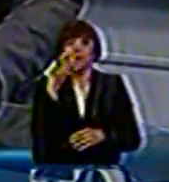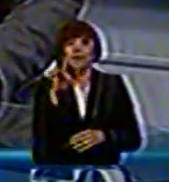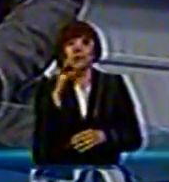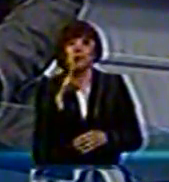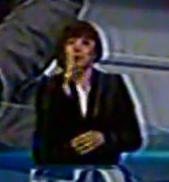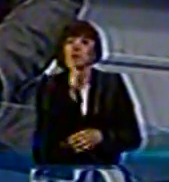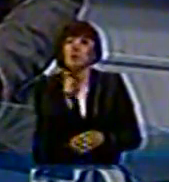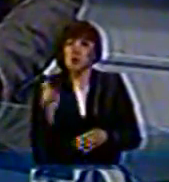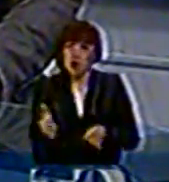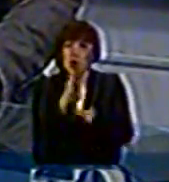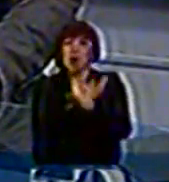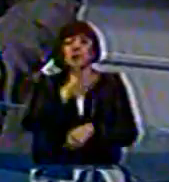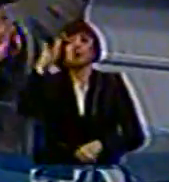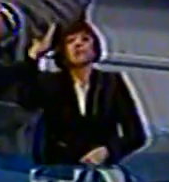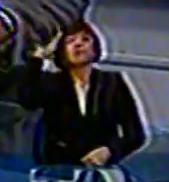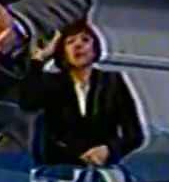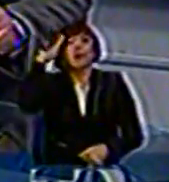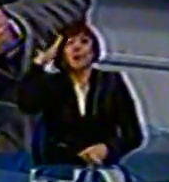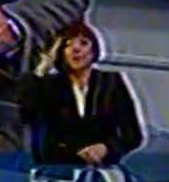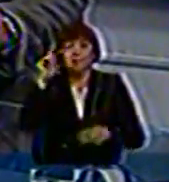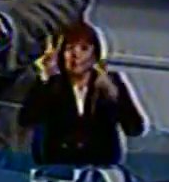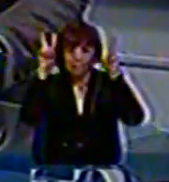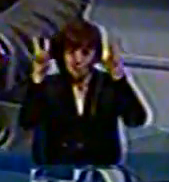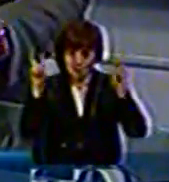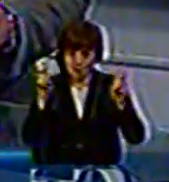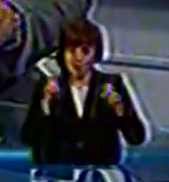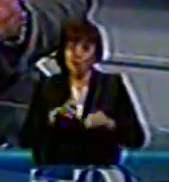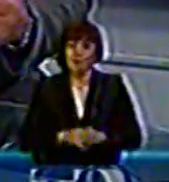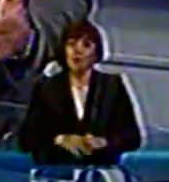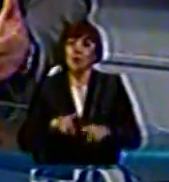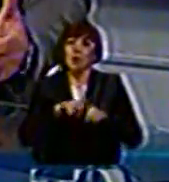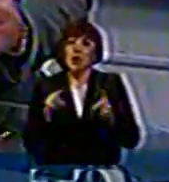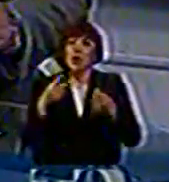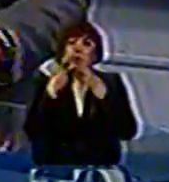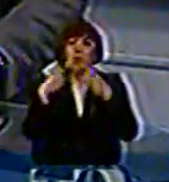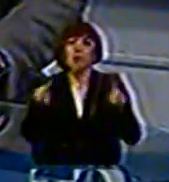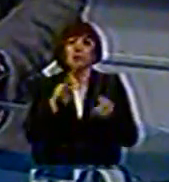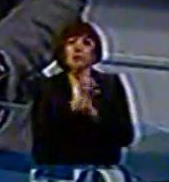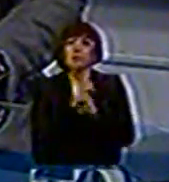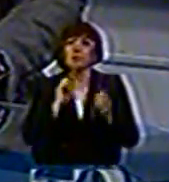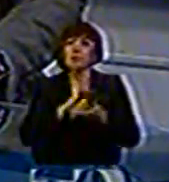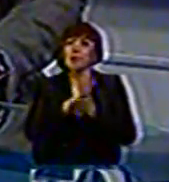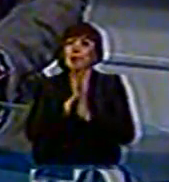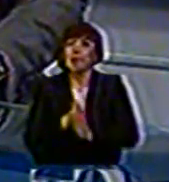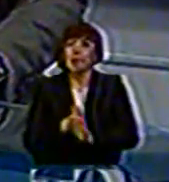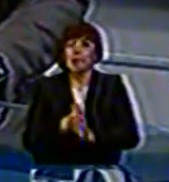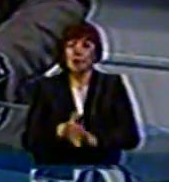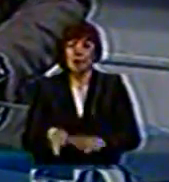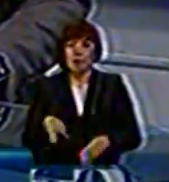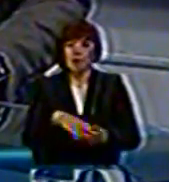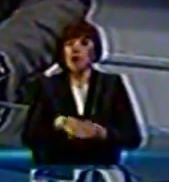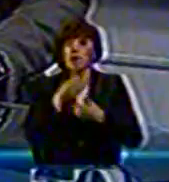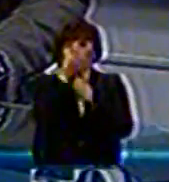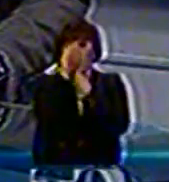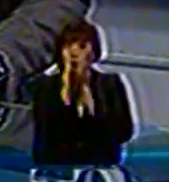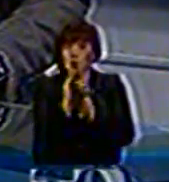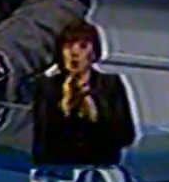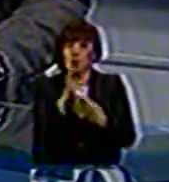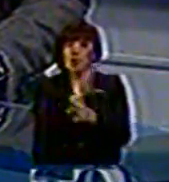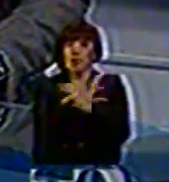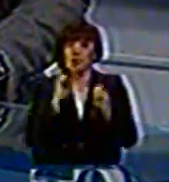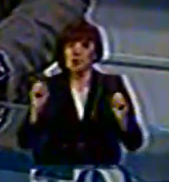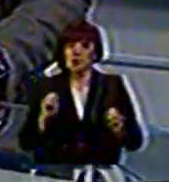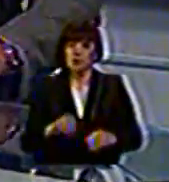personas conocieron el tercer producto y no lo hicieron público y que la desaparición de ese informe recae sobre funcionarios del Ministerio de